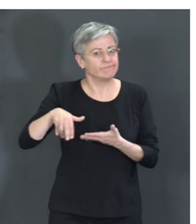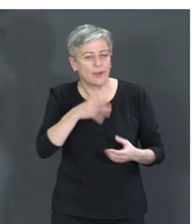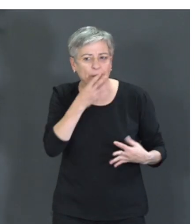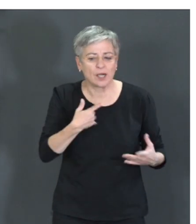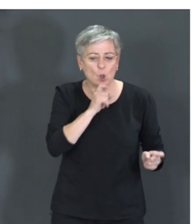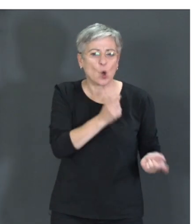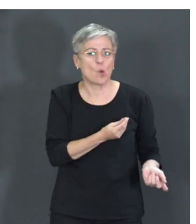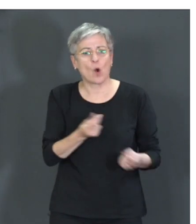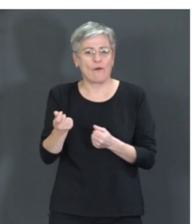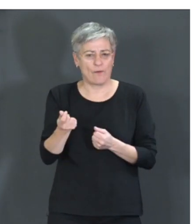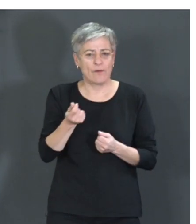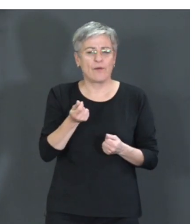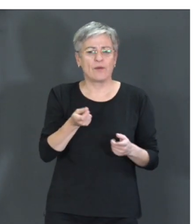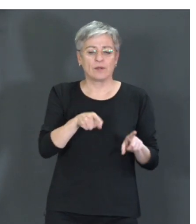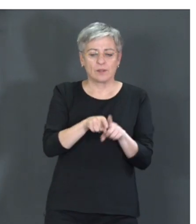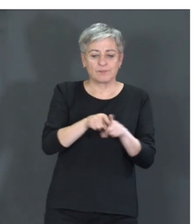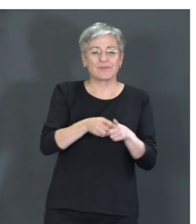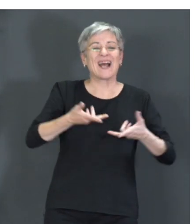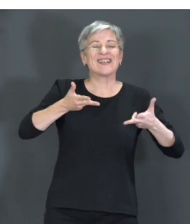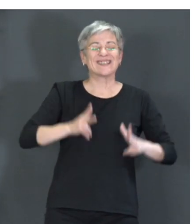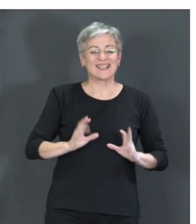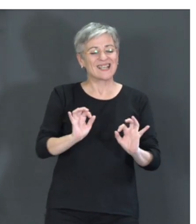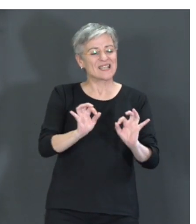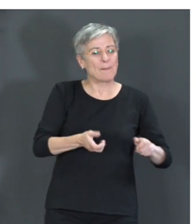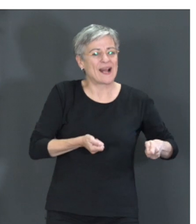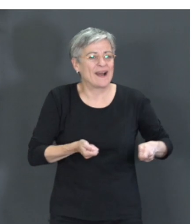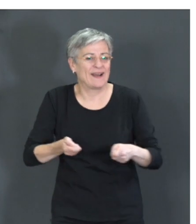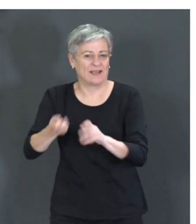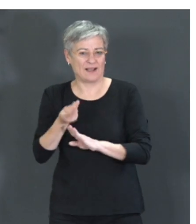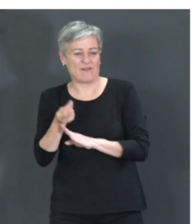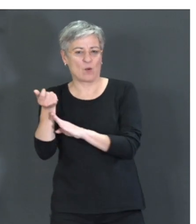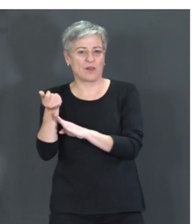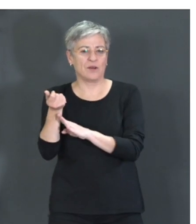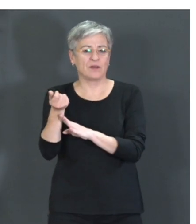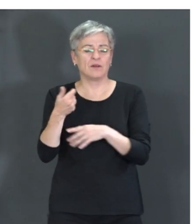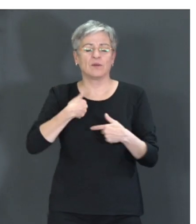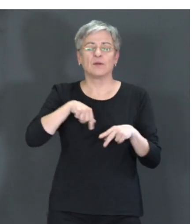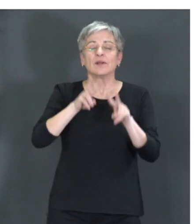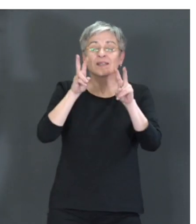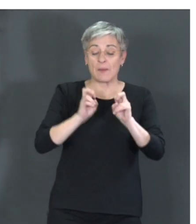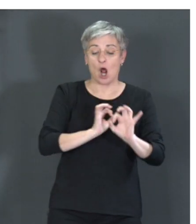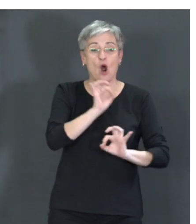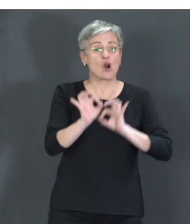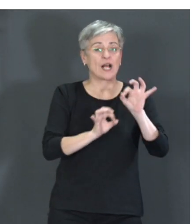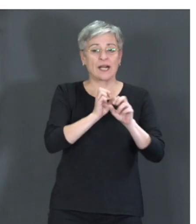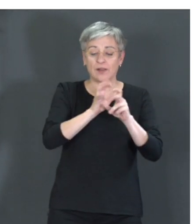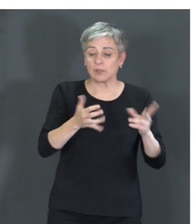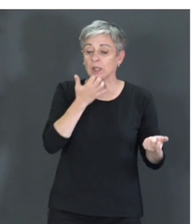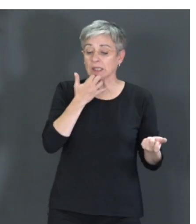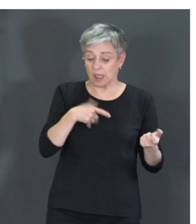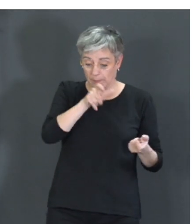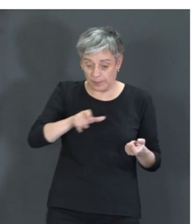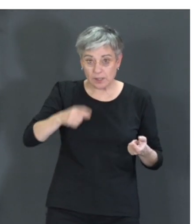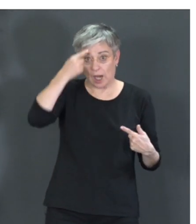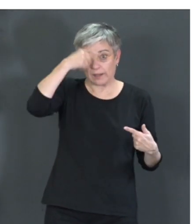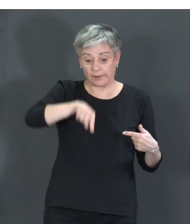¿no? Hay también sillas de evacuación. Hemos de pensar también lo que decíamos de los temas organizativos, pues a lo mejor si tenemos ya personas